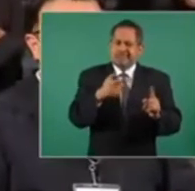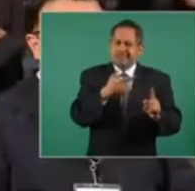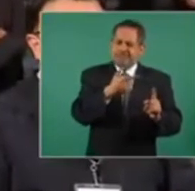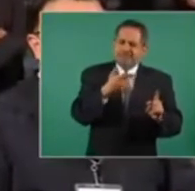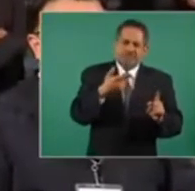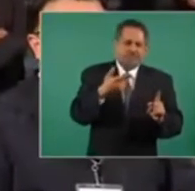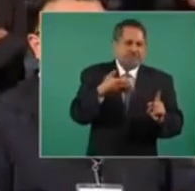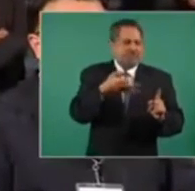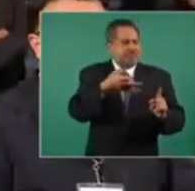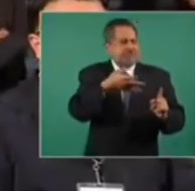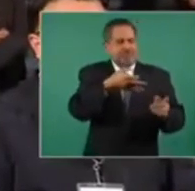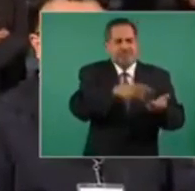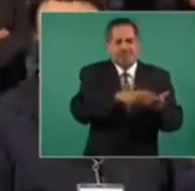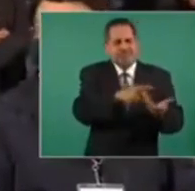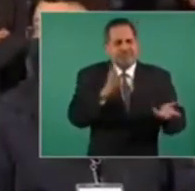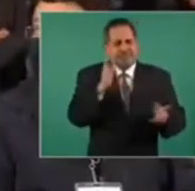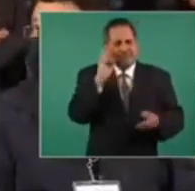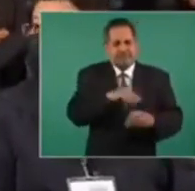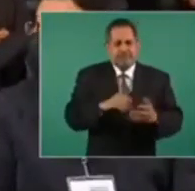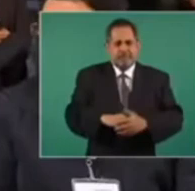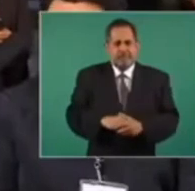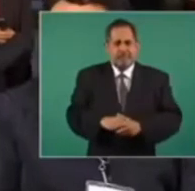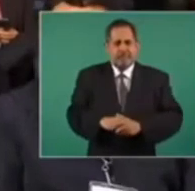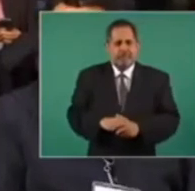No sé, que no alcanzo a ver,